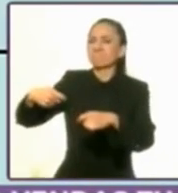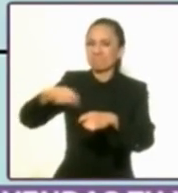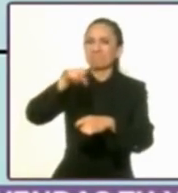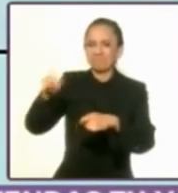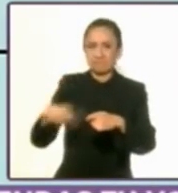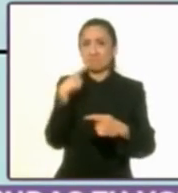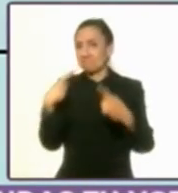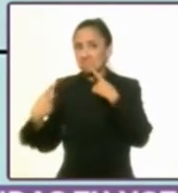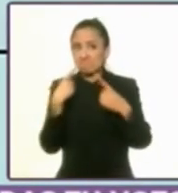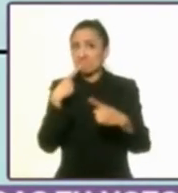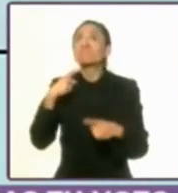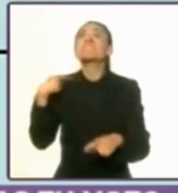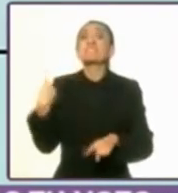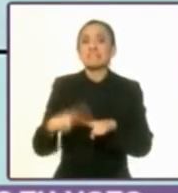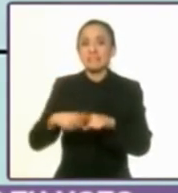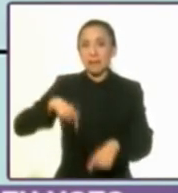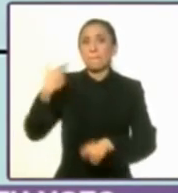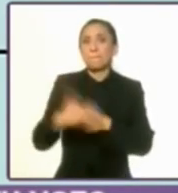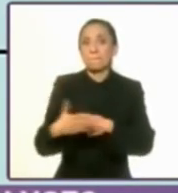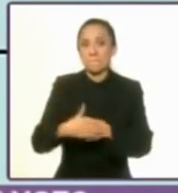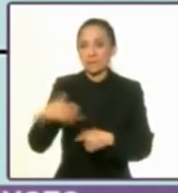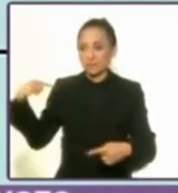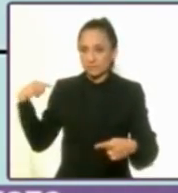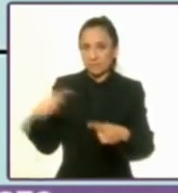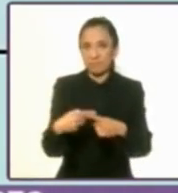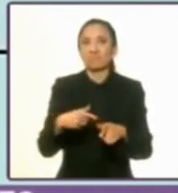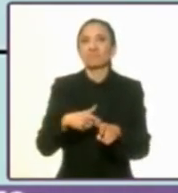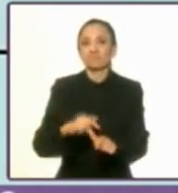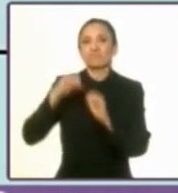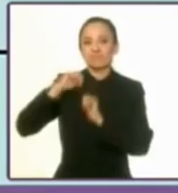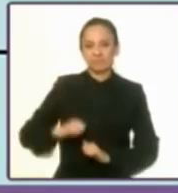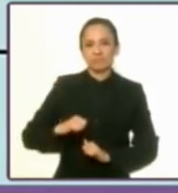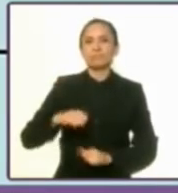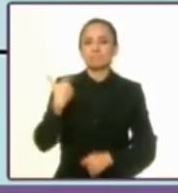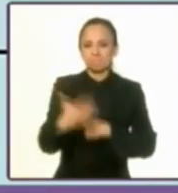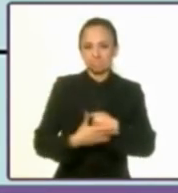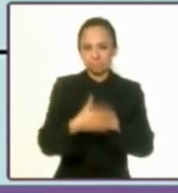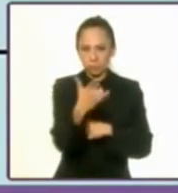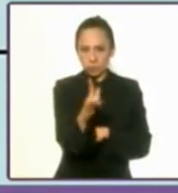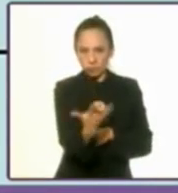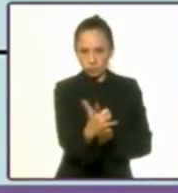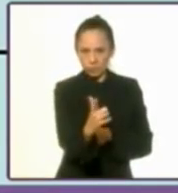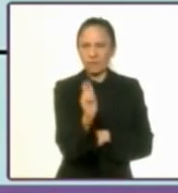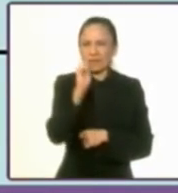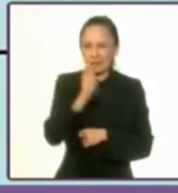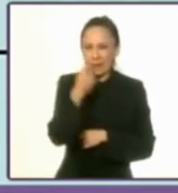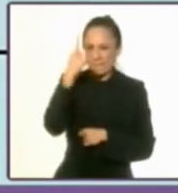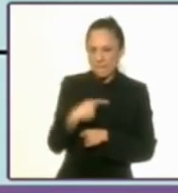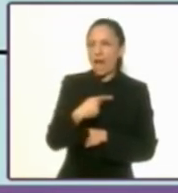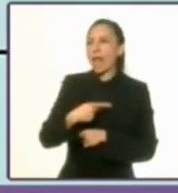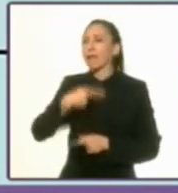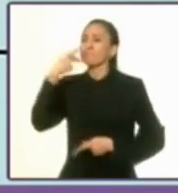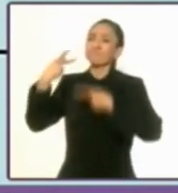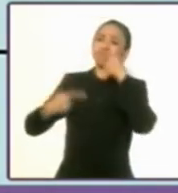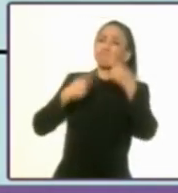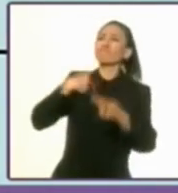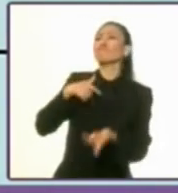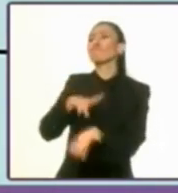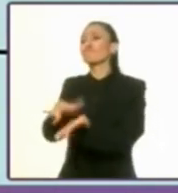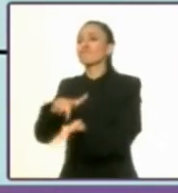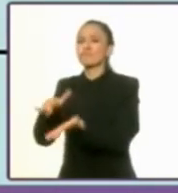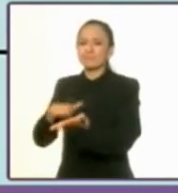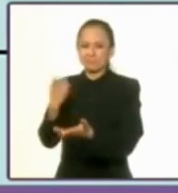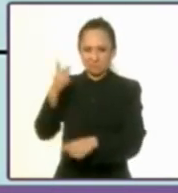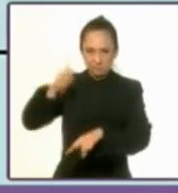pero quiero decir también que hay para el primero de julio contra el clientelismo tenemos que y esto va dirigido al instituto